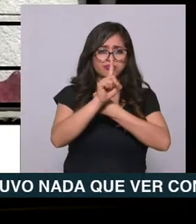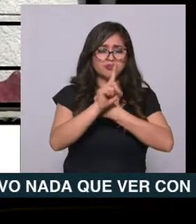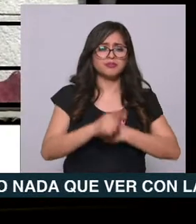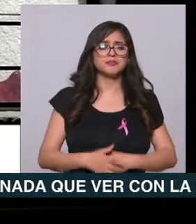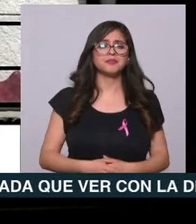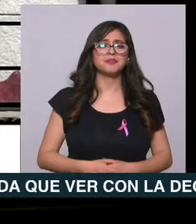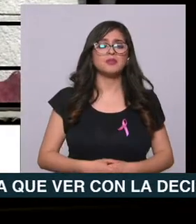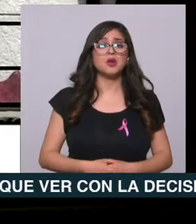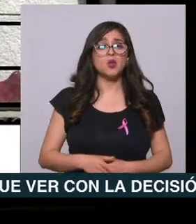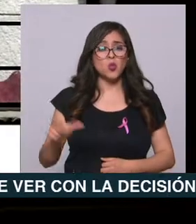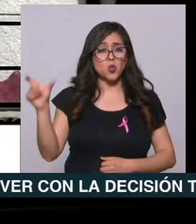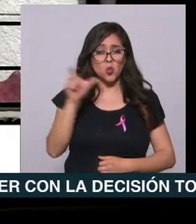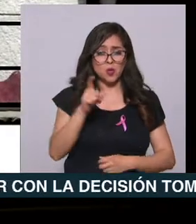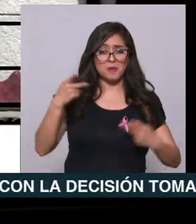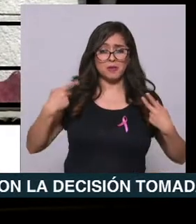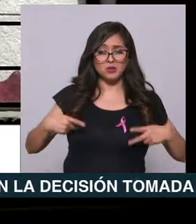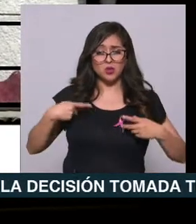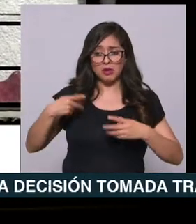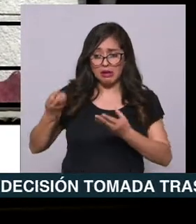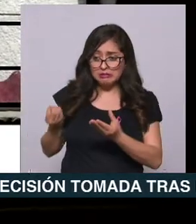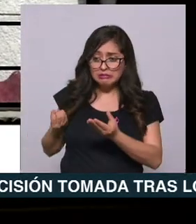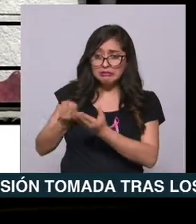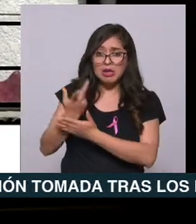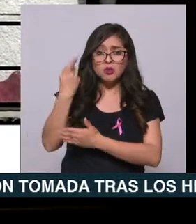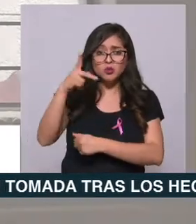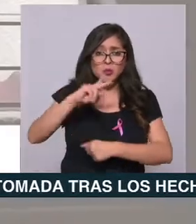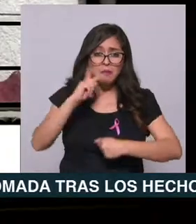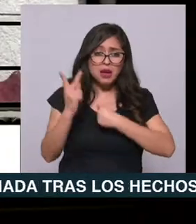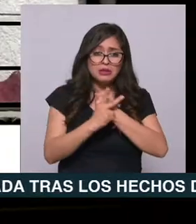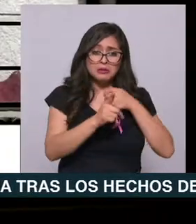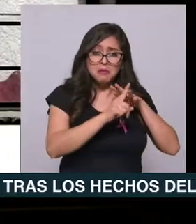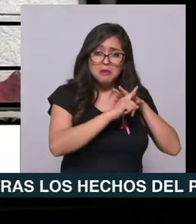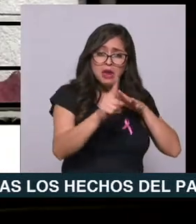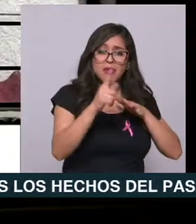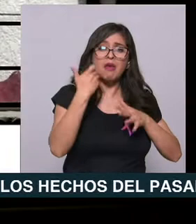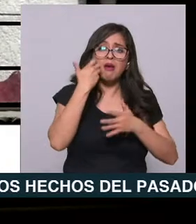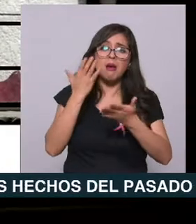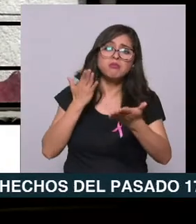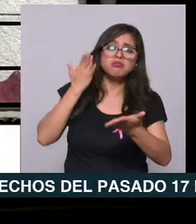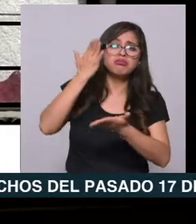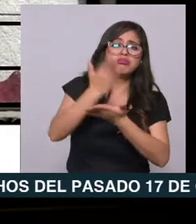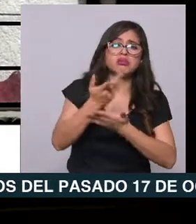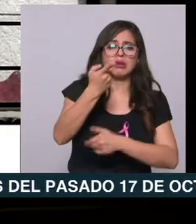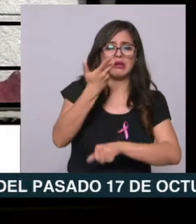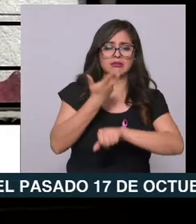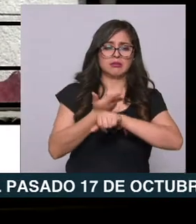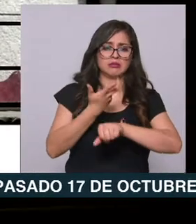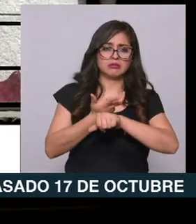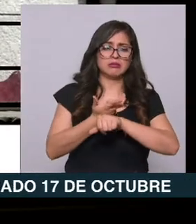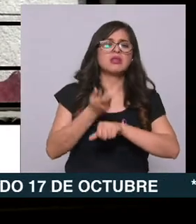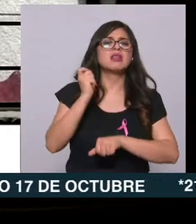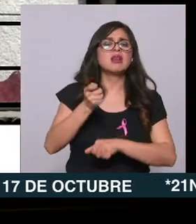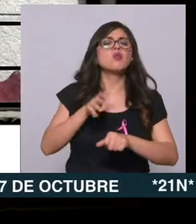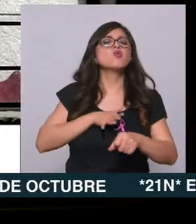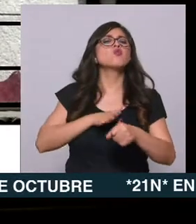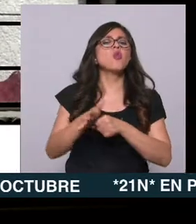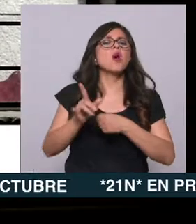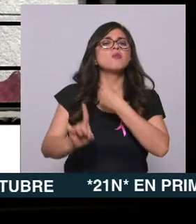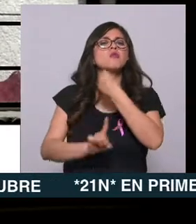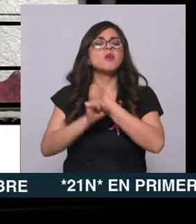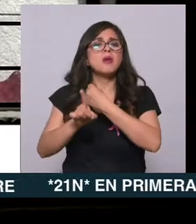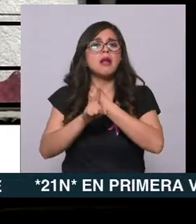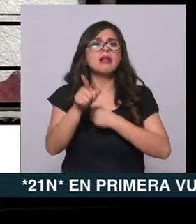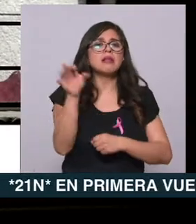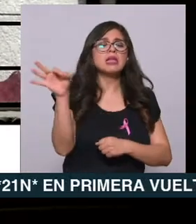migrante desde que sale de su país, su propósito es Estados Unidos. Bueno, enfrentas varios tipos de problemas, pues estás arriesgado a que